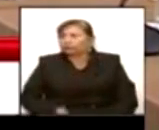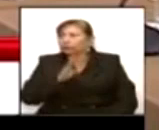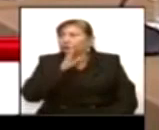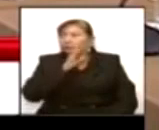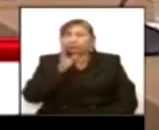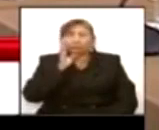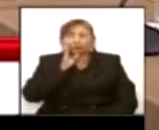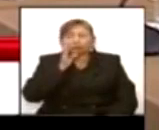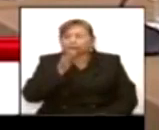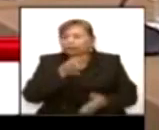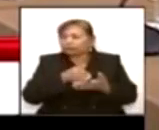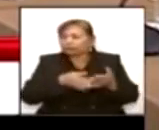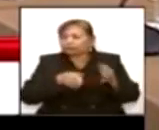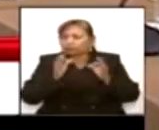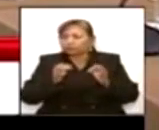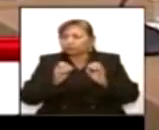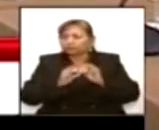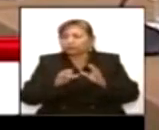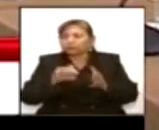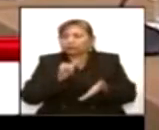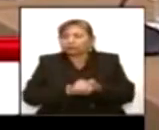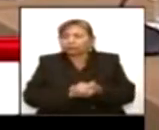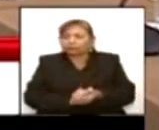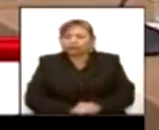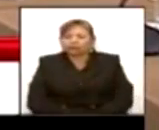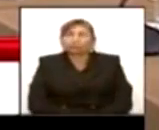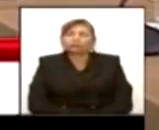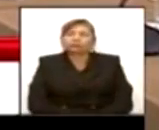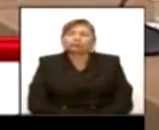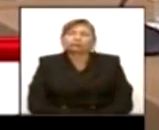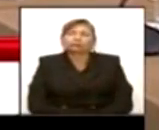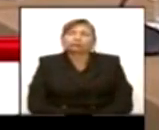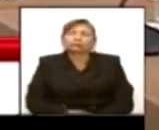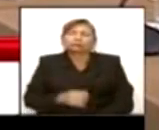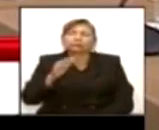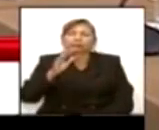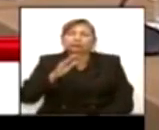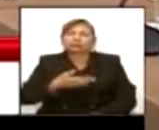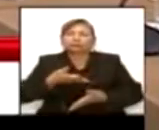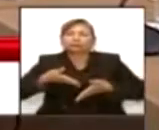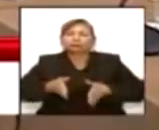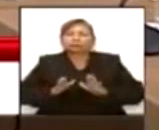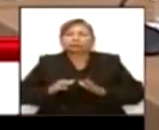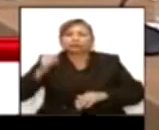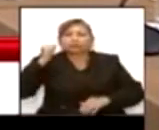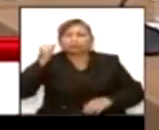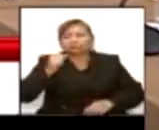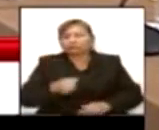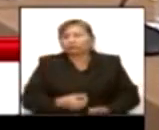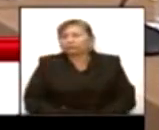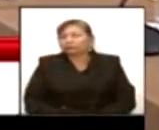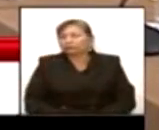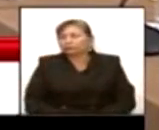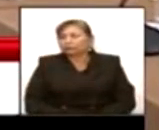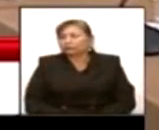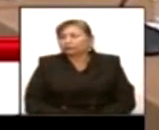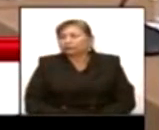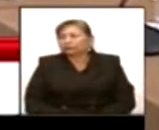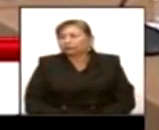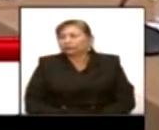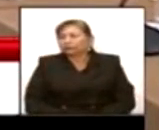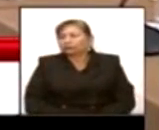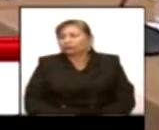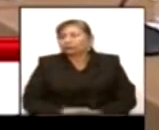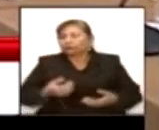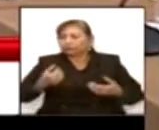confesión de parte, clarísimo, dice que el niño tiene derecho desde que nace. ¿Se dan cuenta? Por eso que promueven el